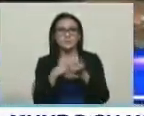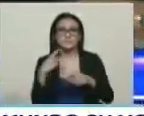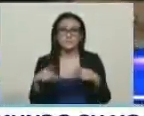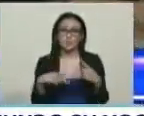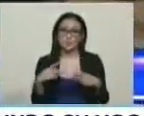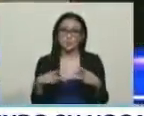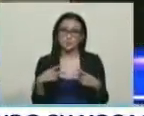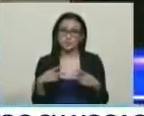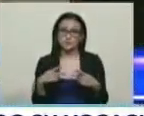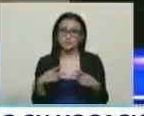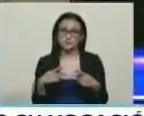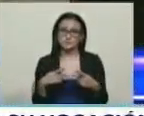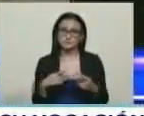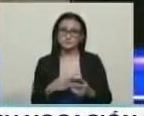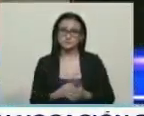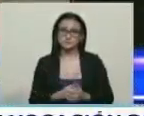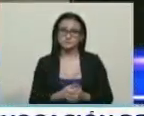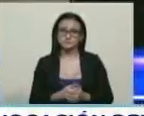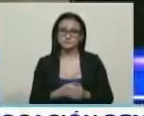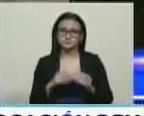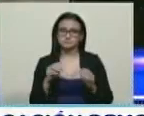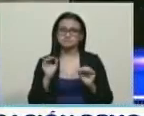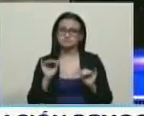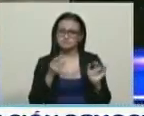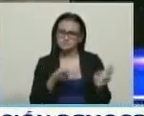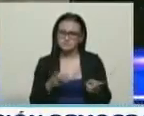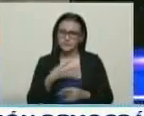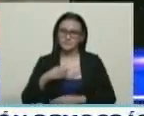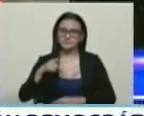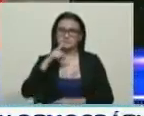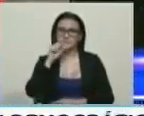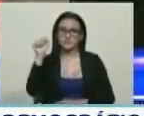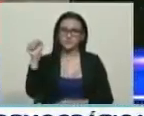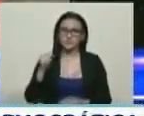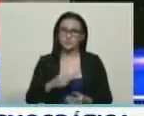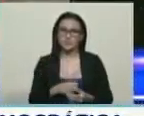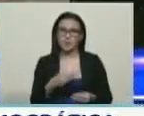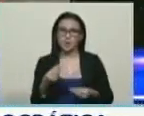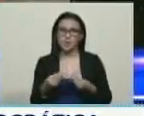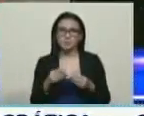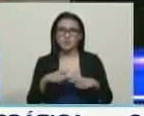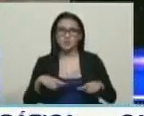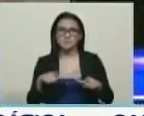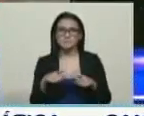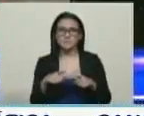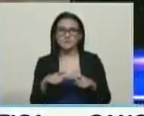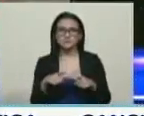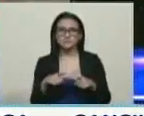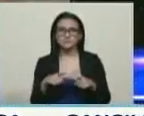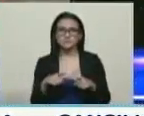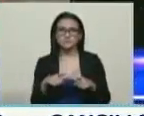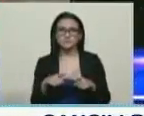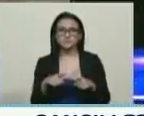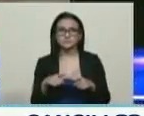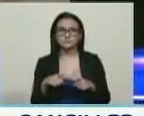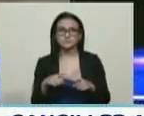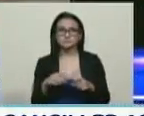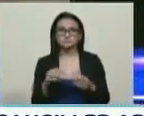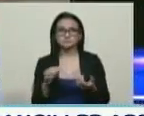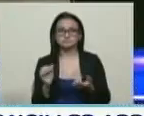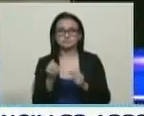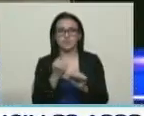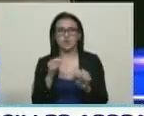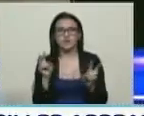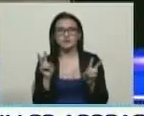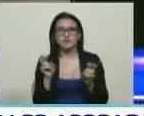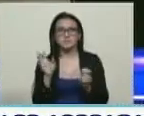productivo, ese elemento productivo que nos ha invitado nuestro presidente Nicolás Maduro, como de los espacios también locales combatimos con el